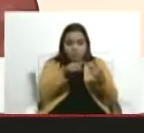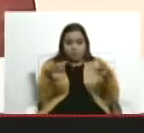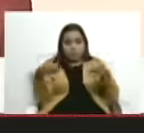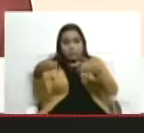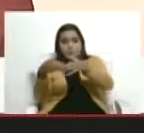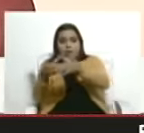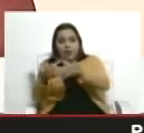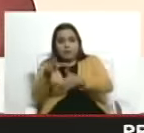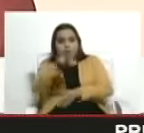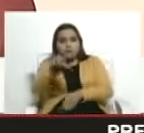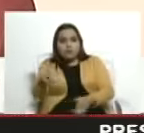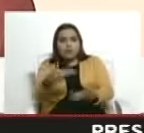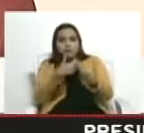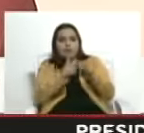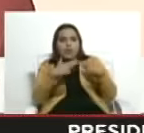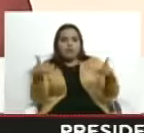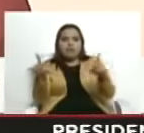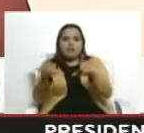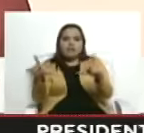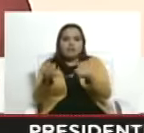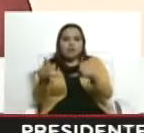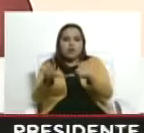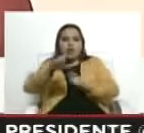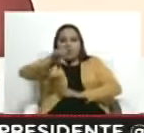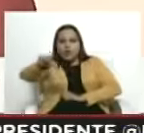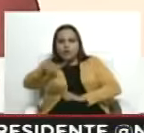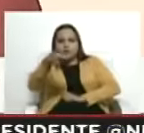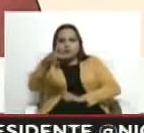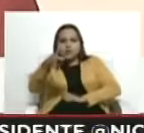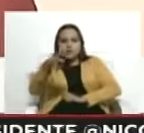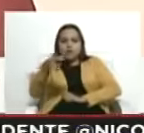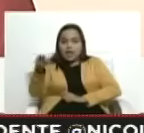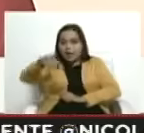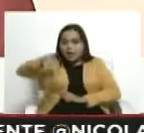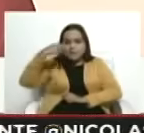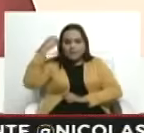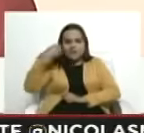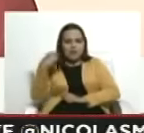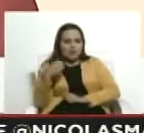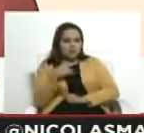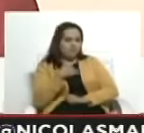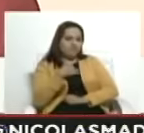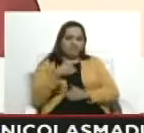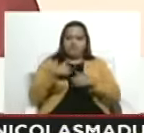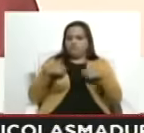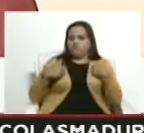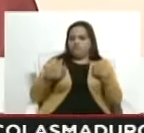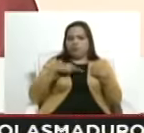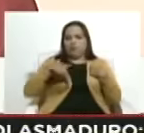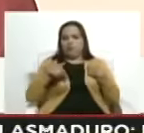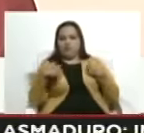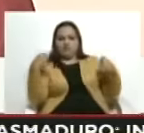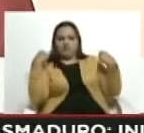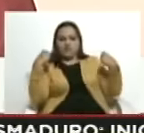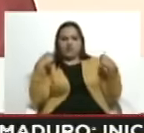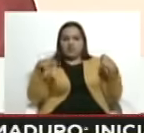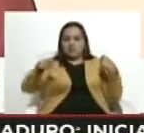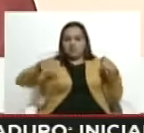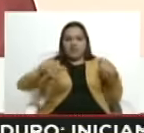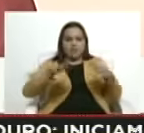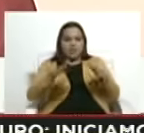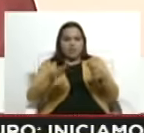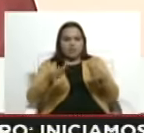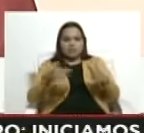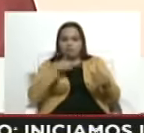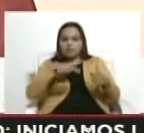dueños de los medios. Se consideraban ellos muy poderosos, que había que tenerles miedo, a que eran los que quitaban y